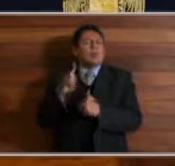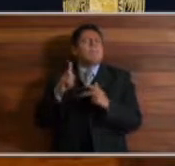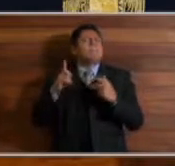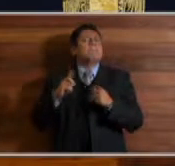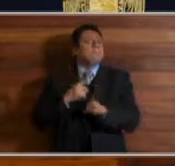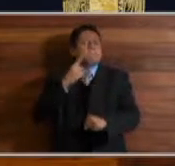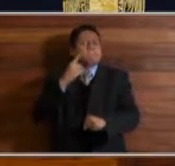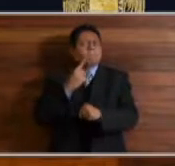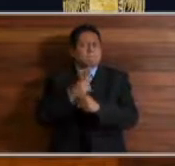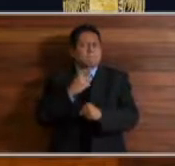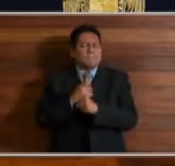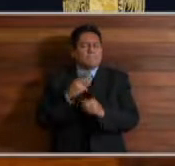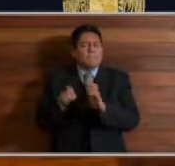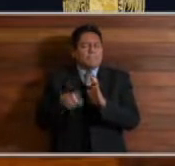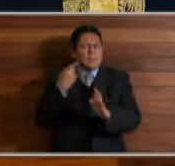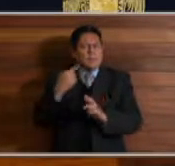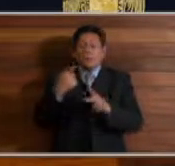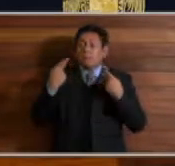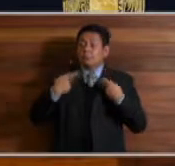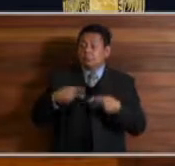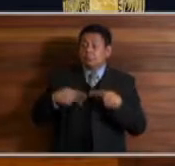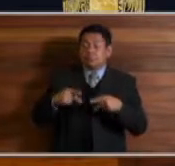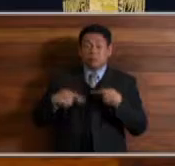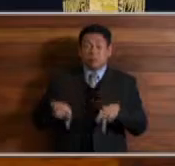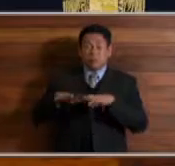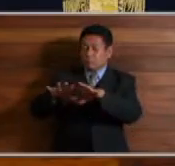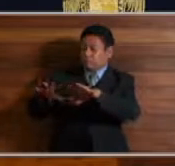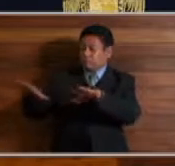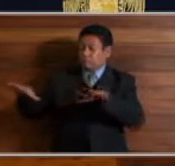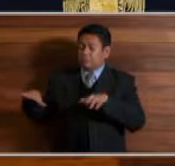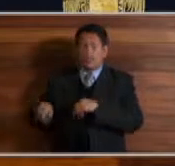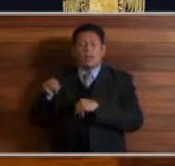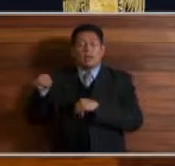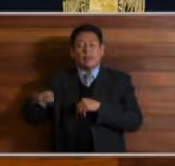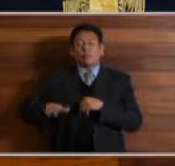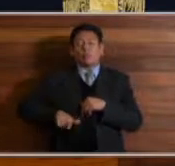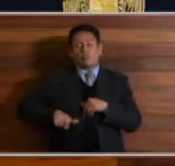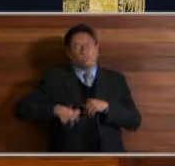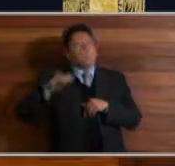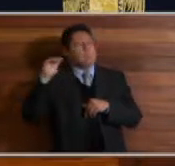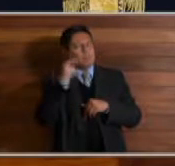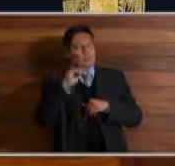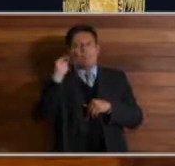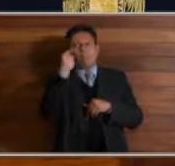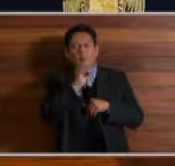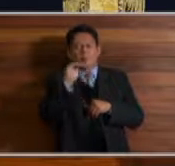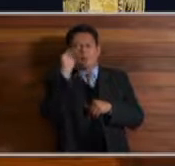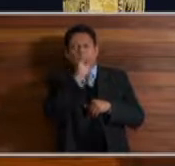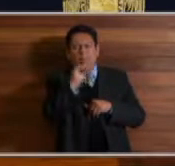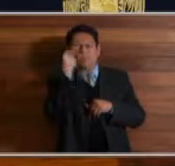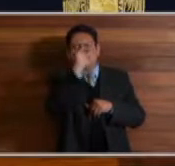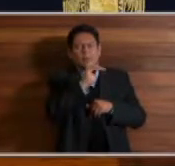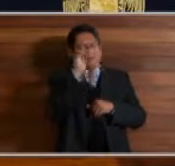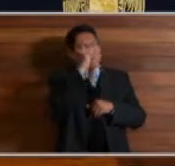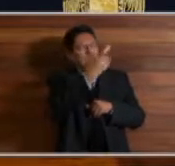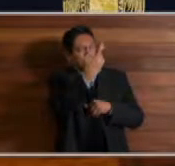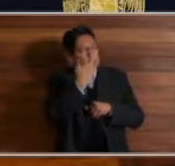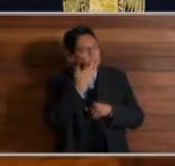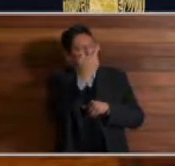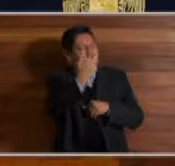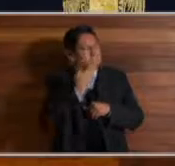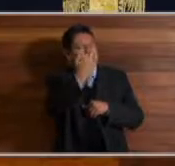gente, el mundo, este tiene una larga historia que llegó a la Declaración de Independencia de los